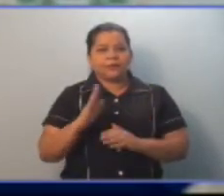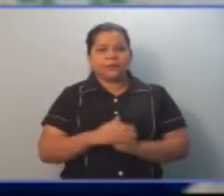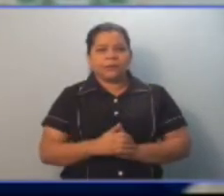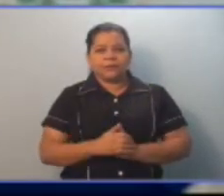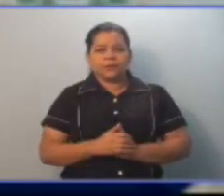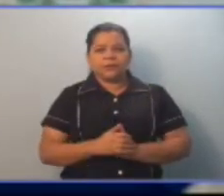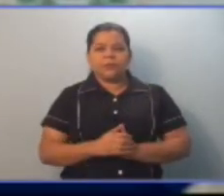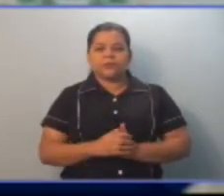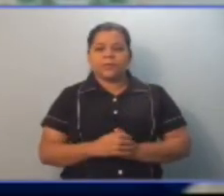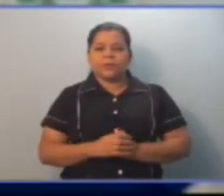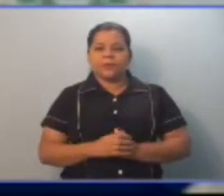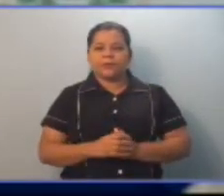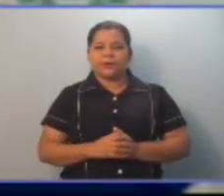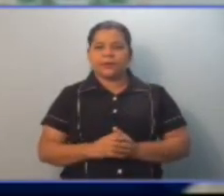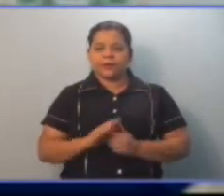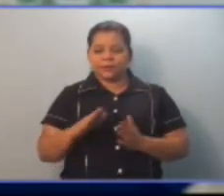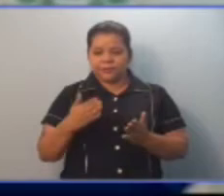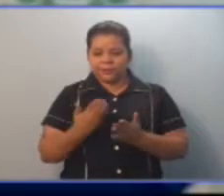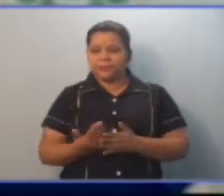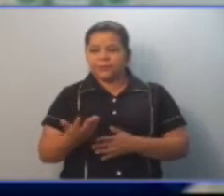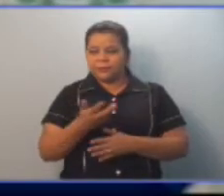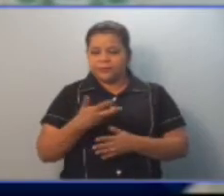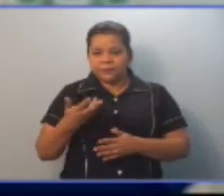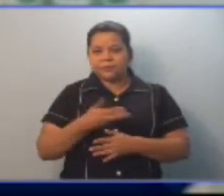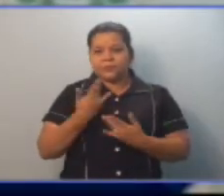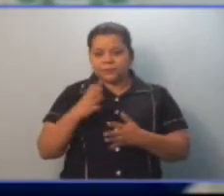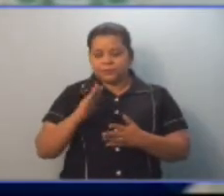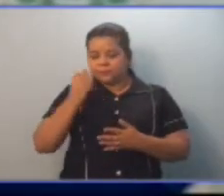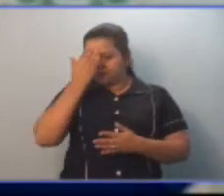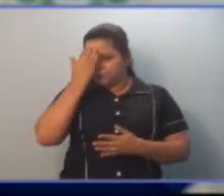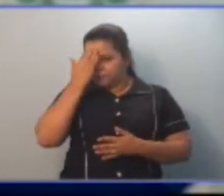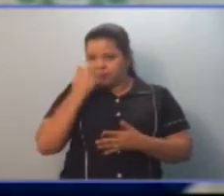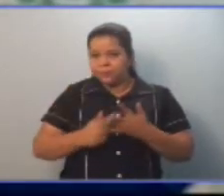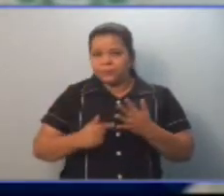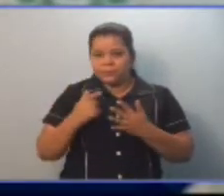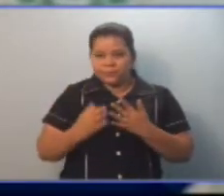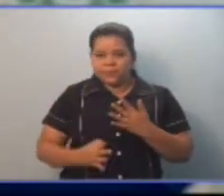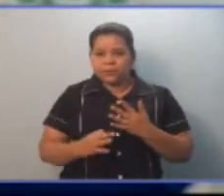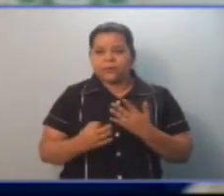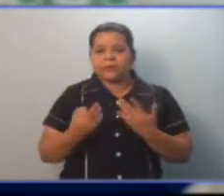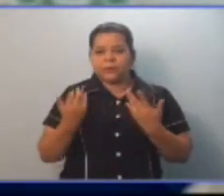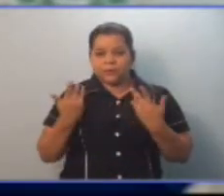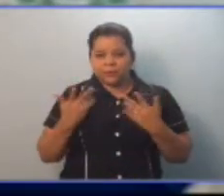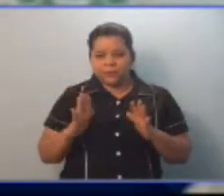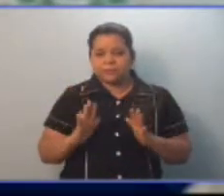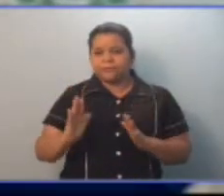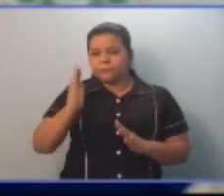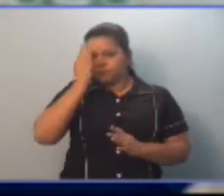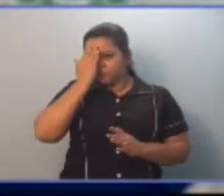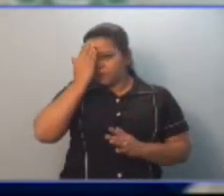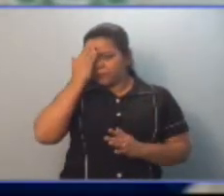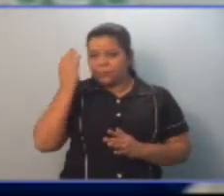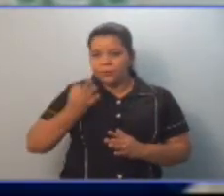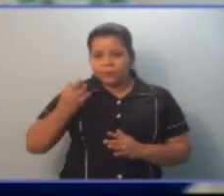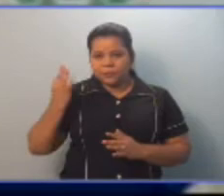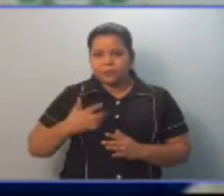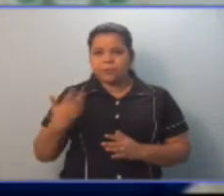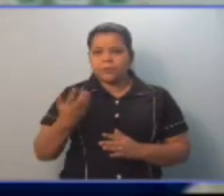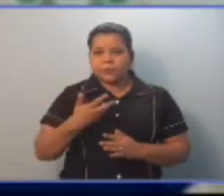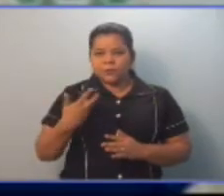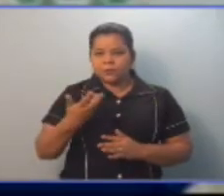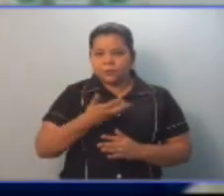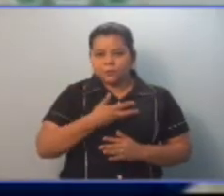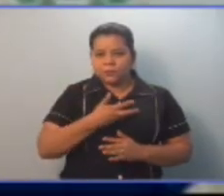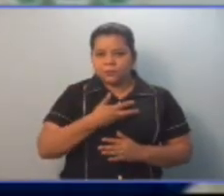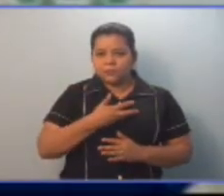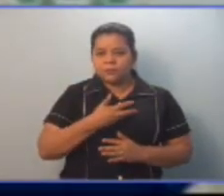Creo que con eso poco que se tiene, que es una ley desfasada, hay que destacar que pues se